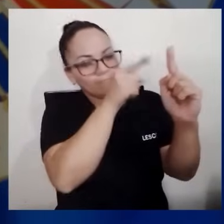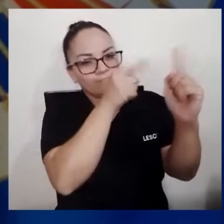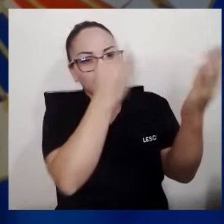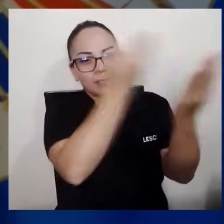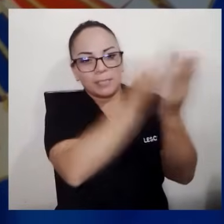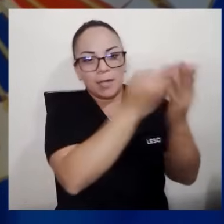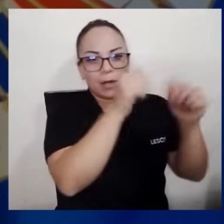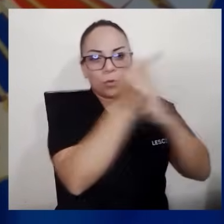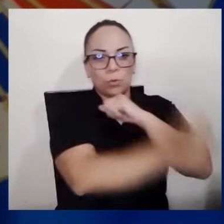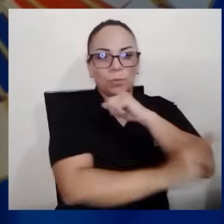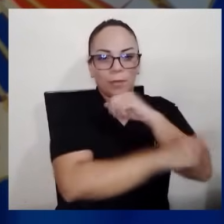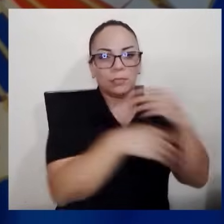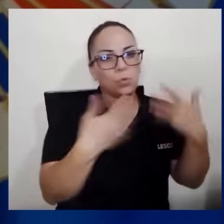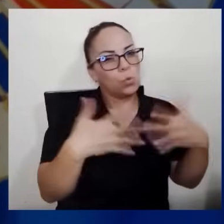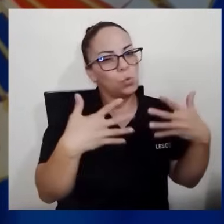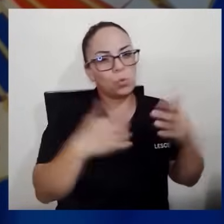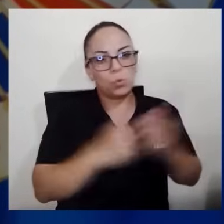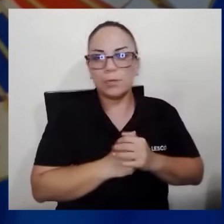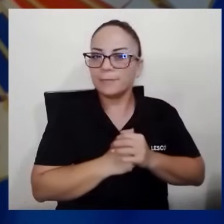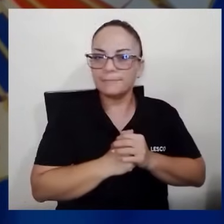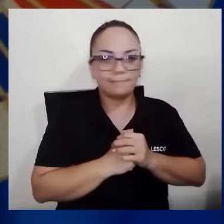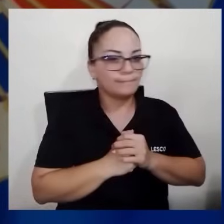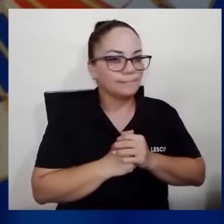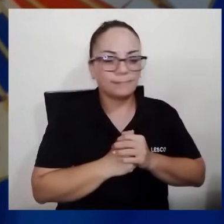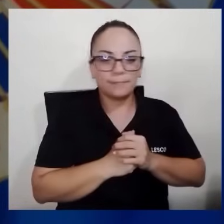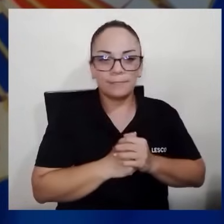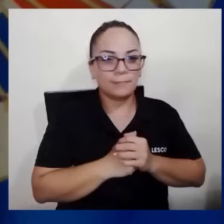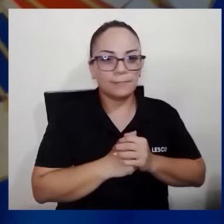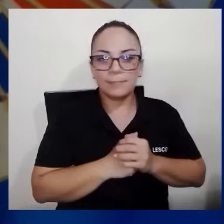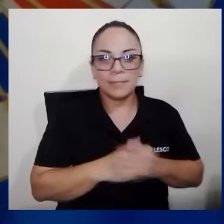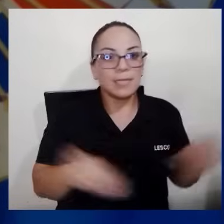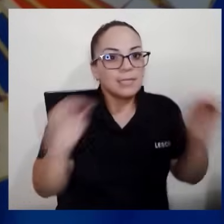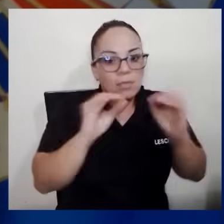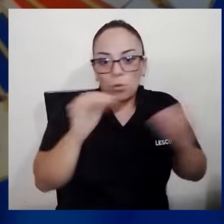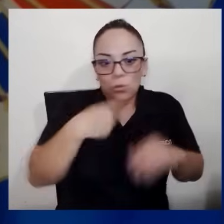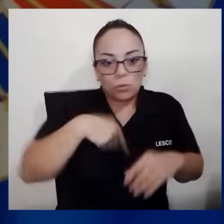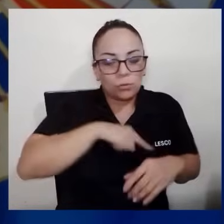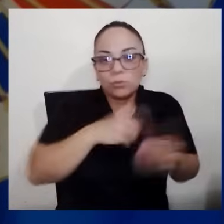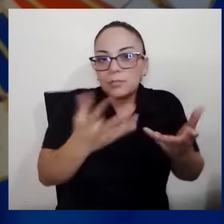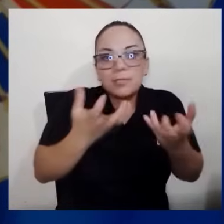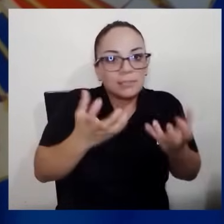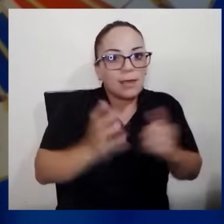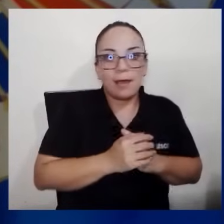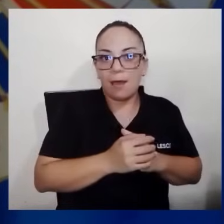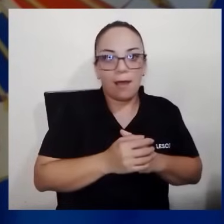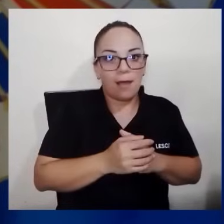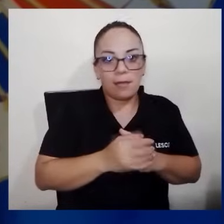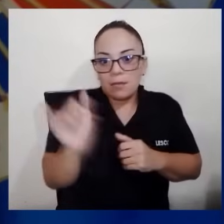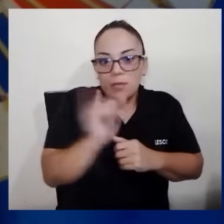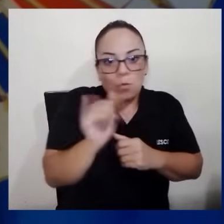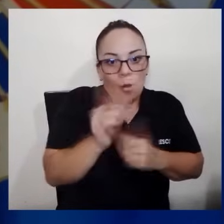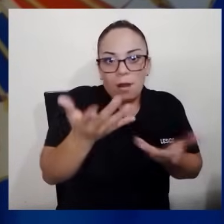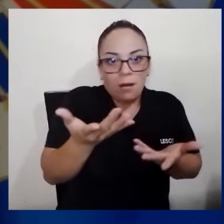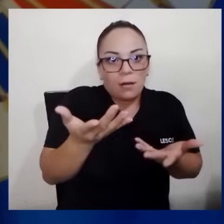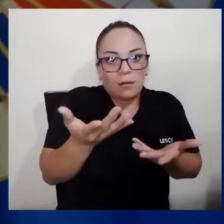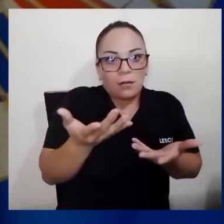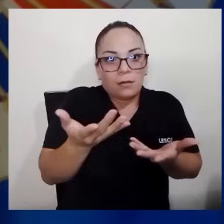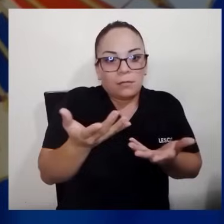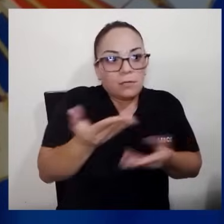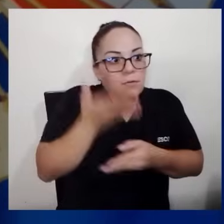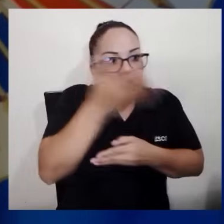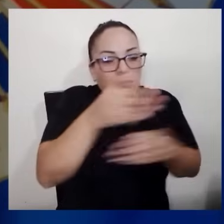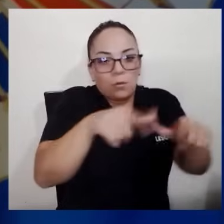Darién ninguno de nosotros quisiera tener que tener esa opción no es